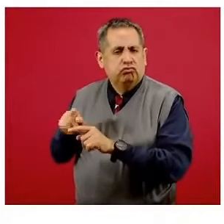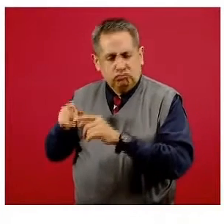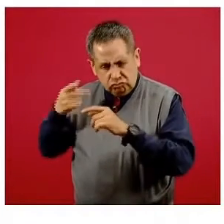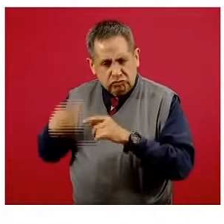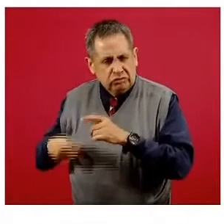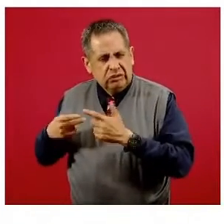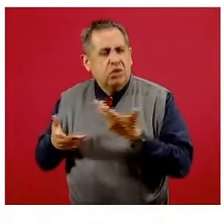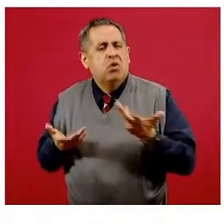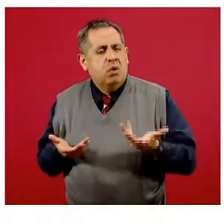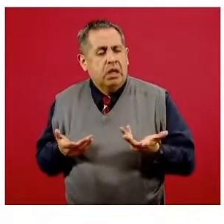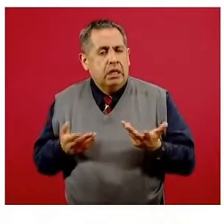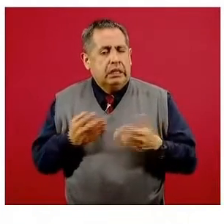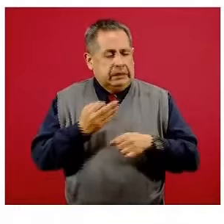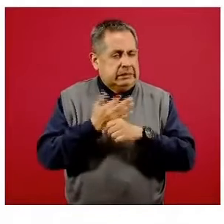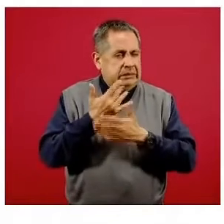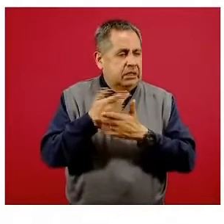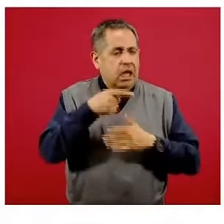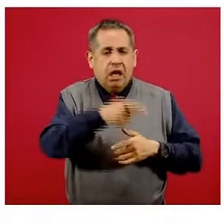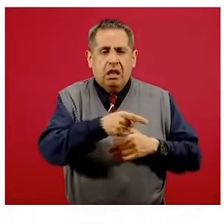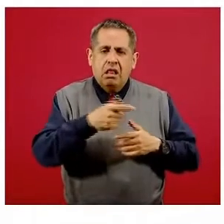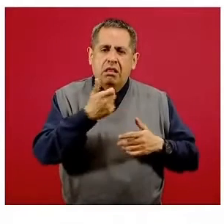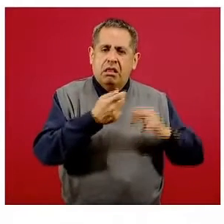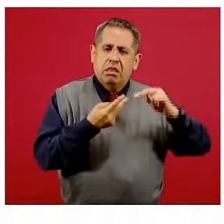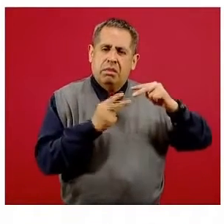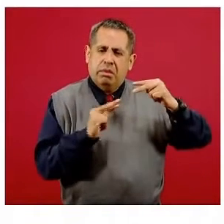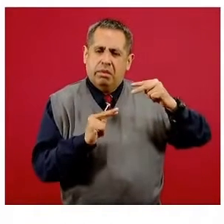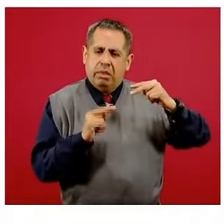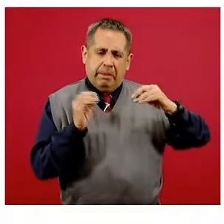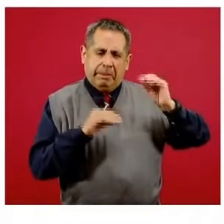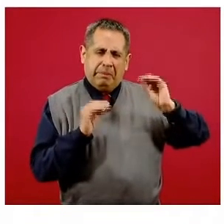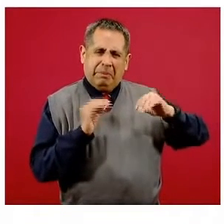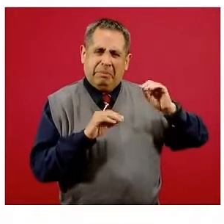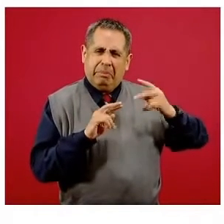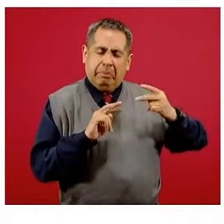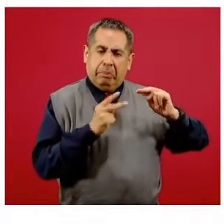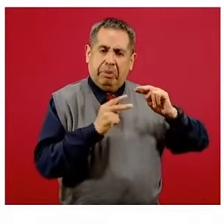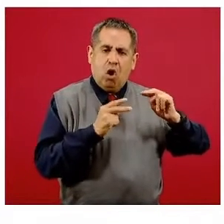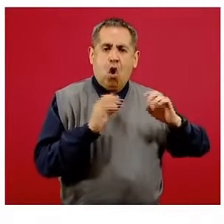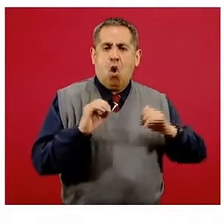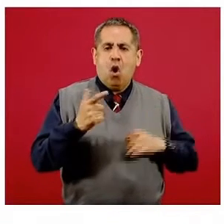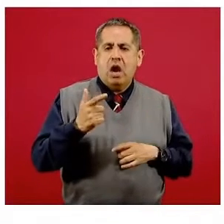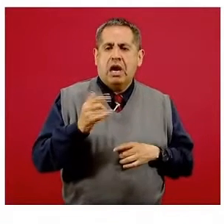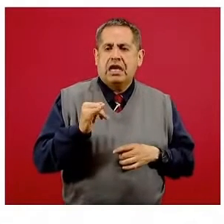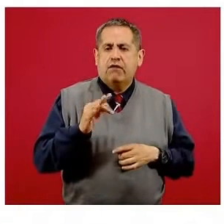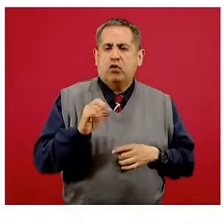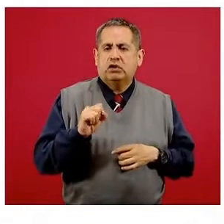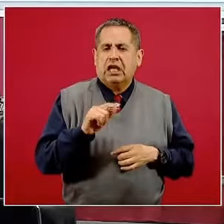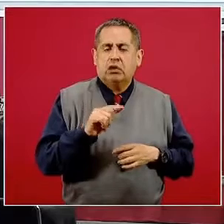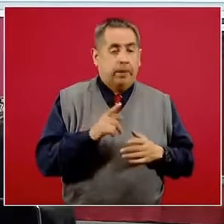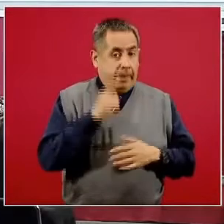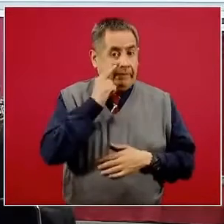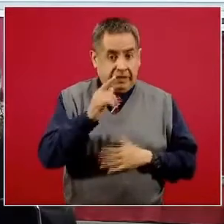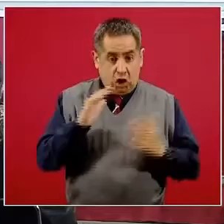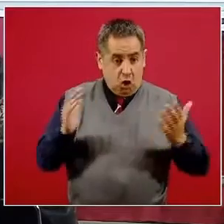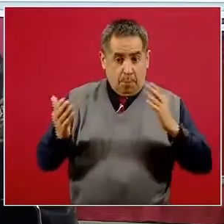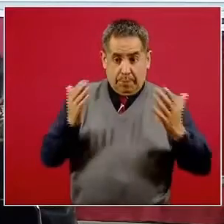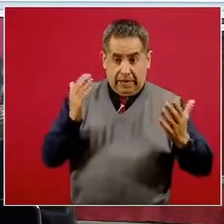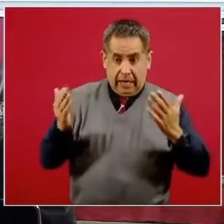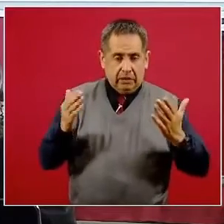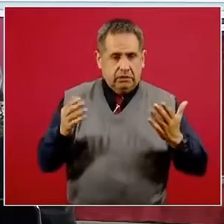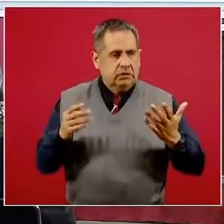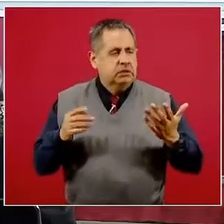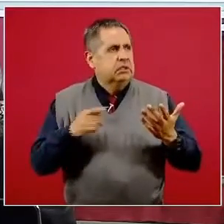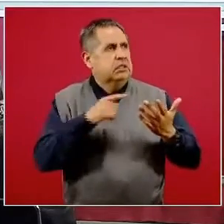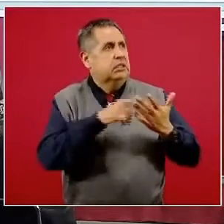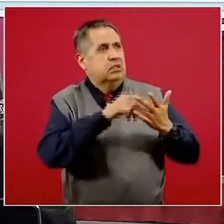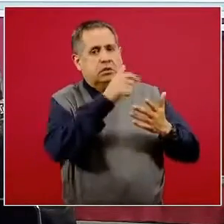una proporción de transgénicos y de glifosato mayor. Y se compararon estas tortillas industrializadas con